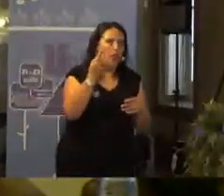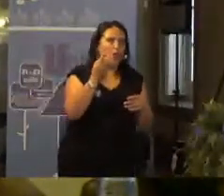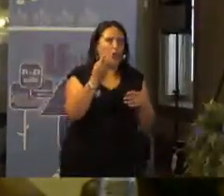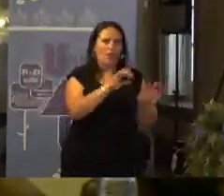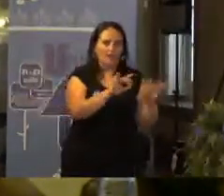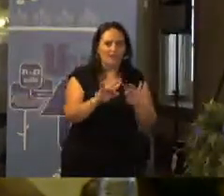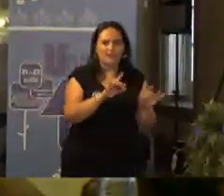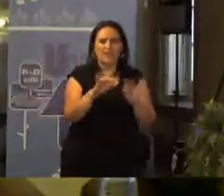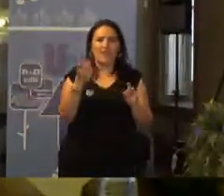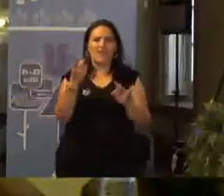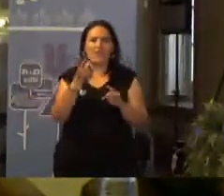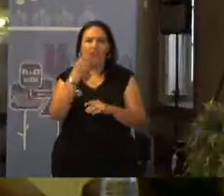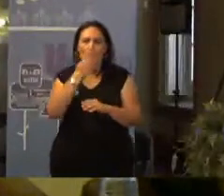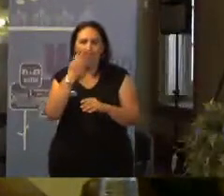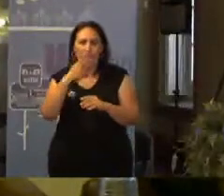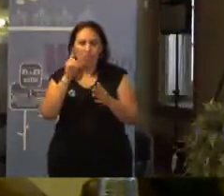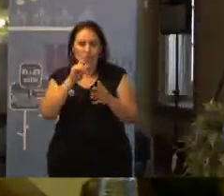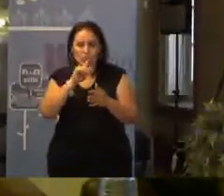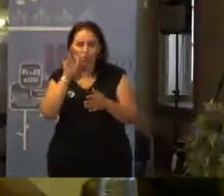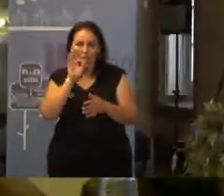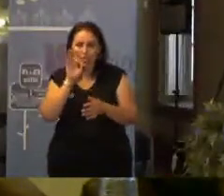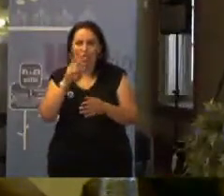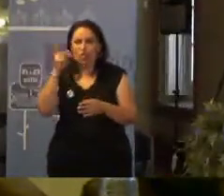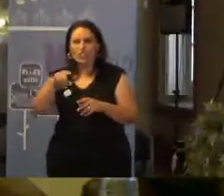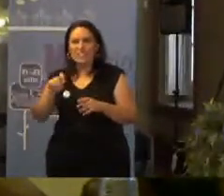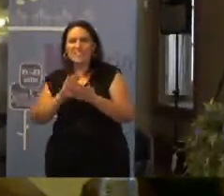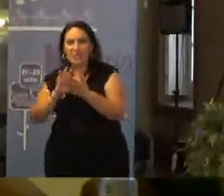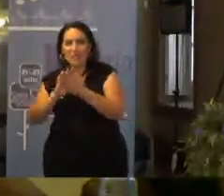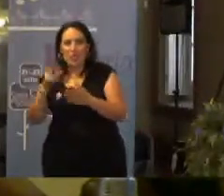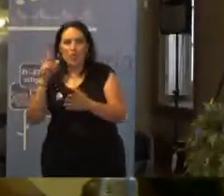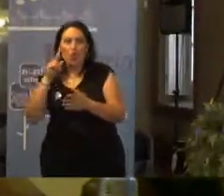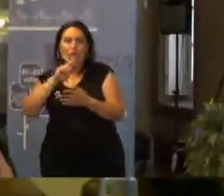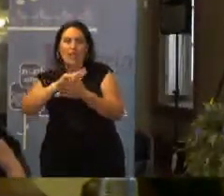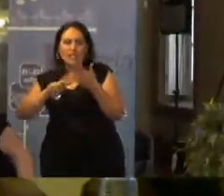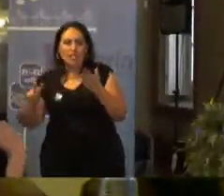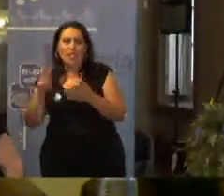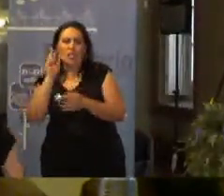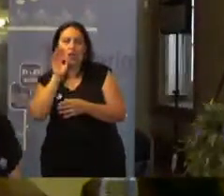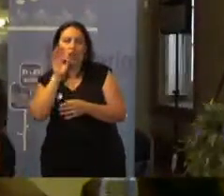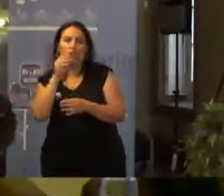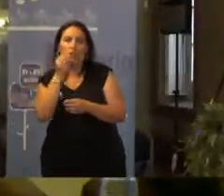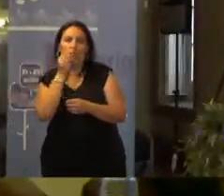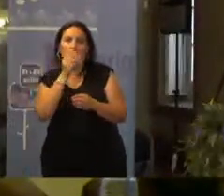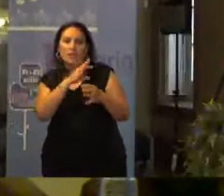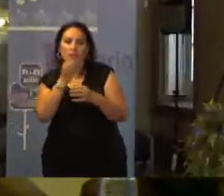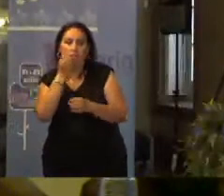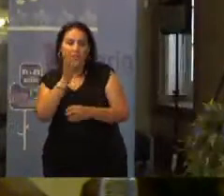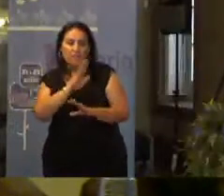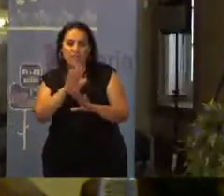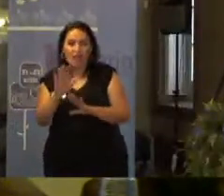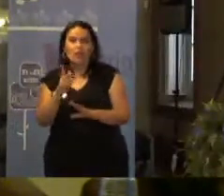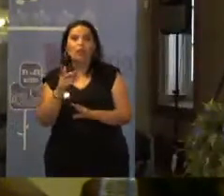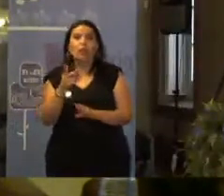o Estado, o Servizo Galego de Benestar, as modificacións na sanidade, toda unha serie de